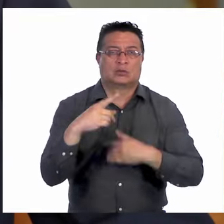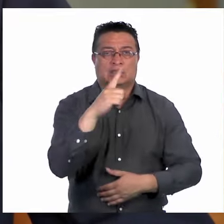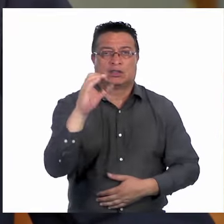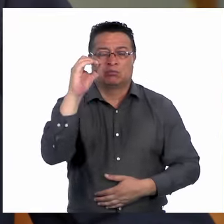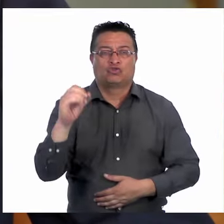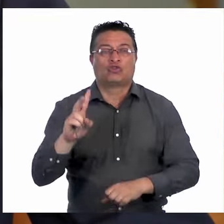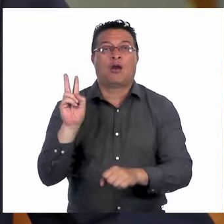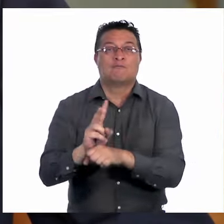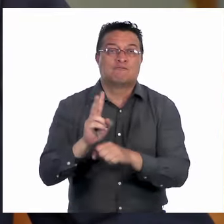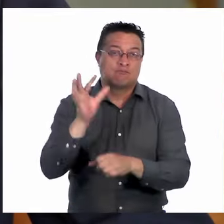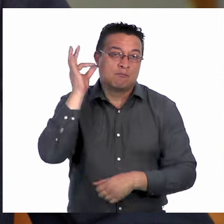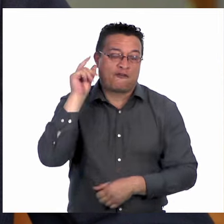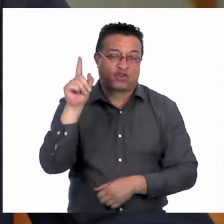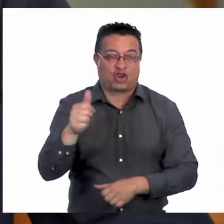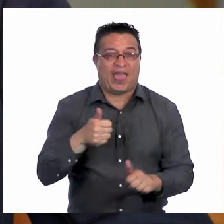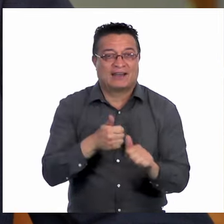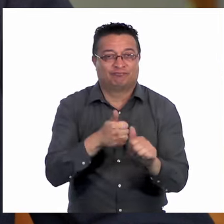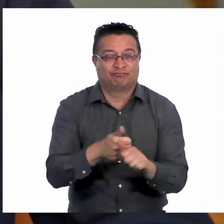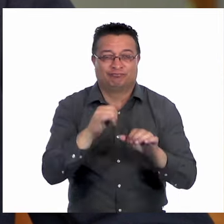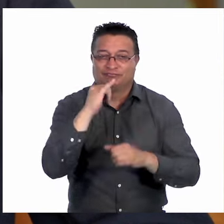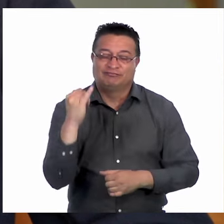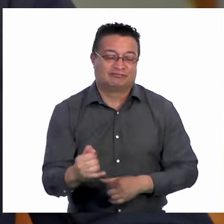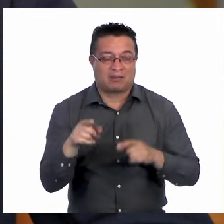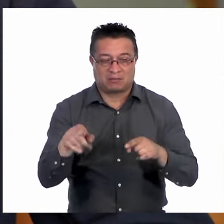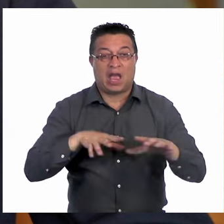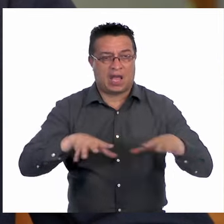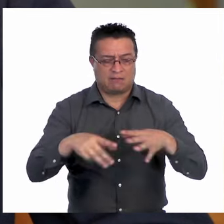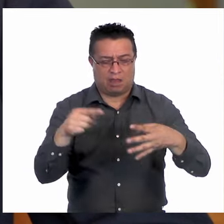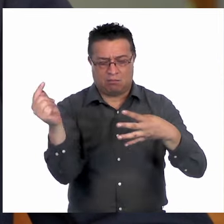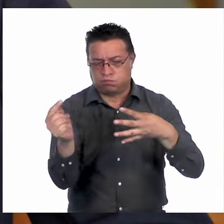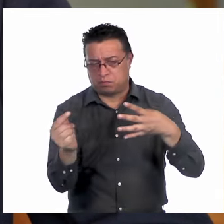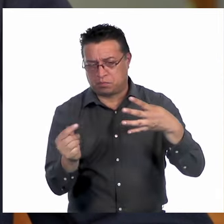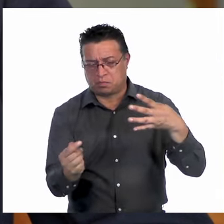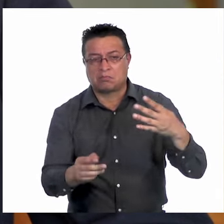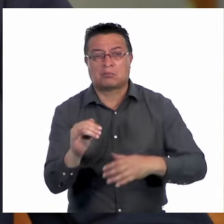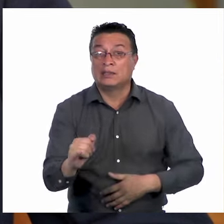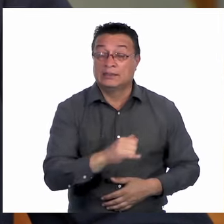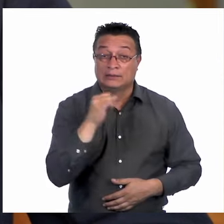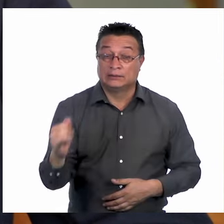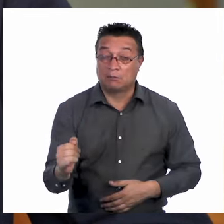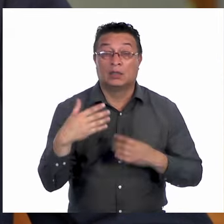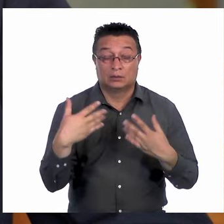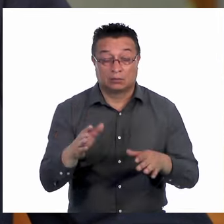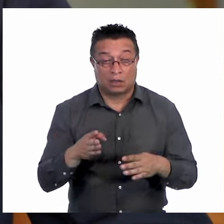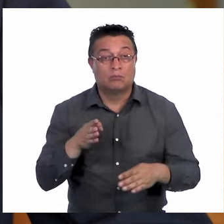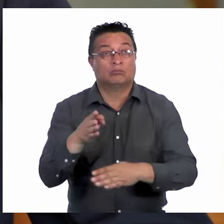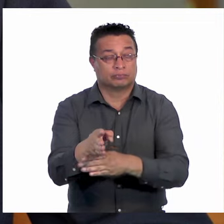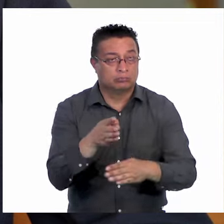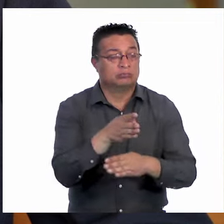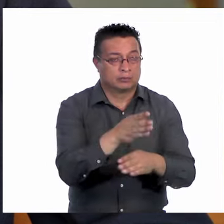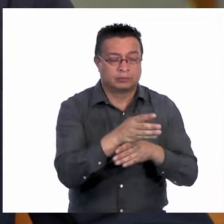apoyo incondicional de nuestra profesora asesora en ese momento. Teníamos varias actividades y siempre salíamos